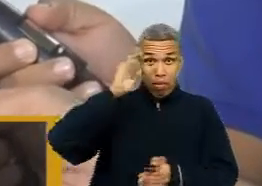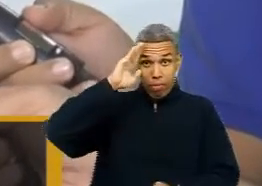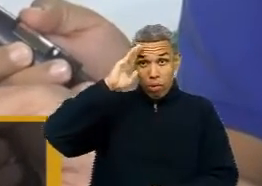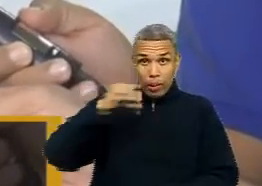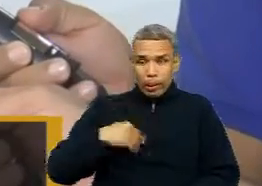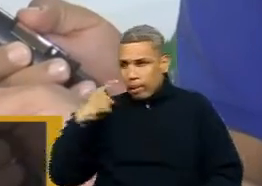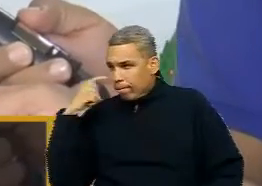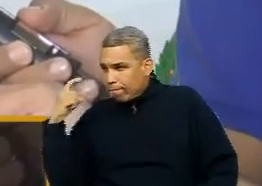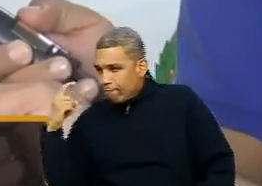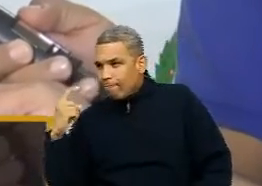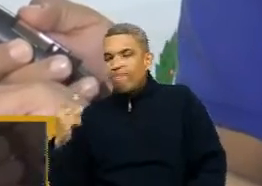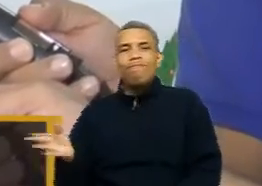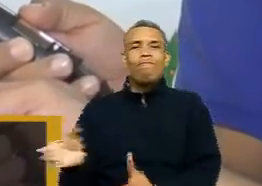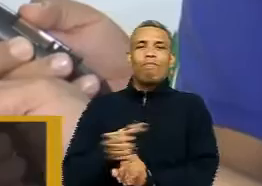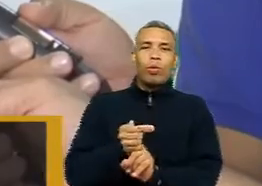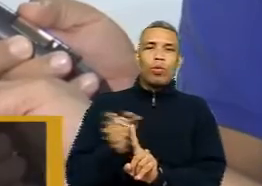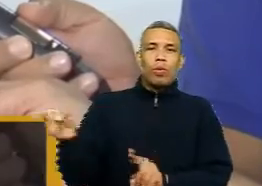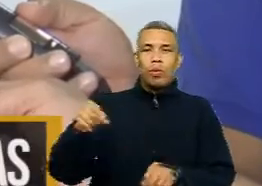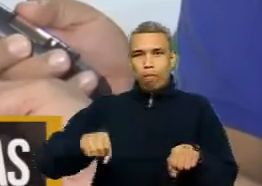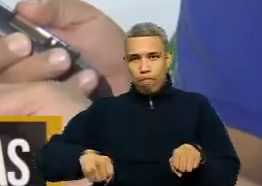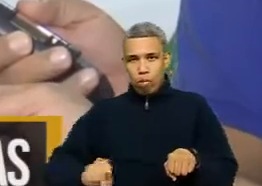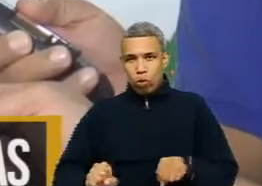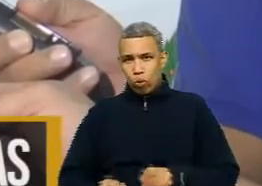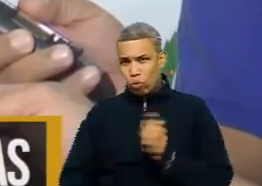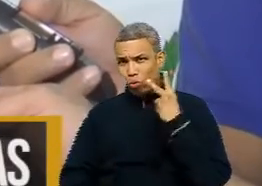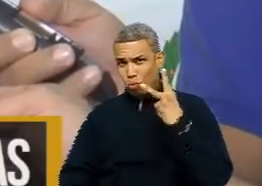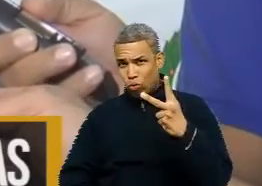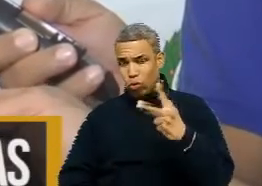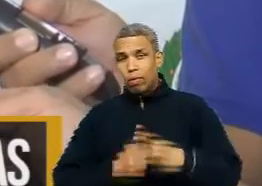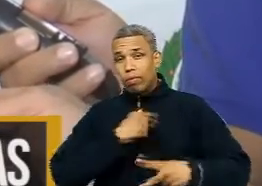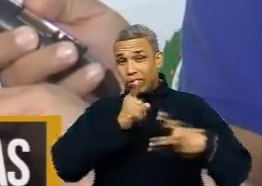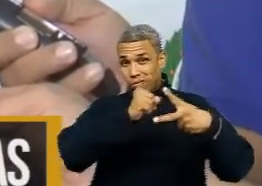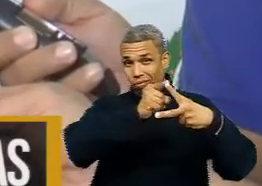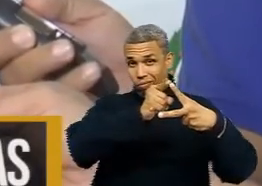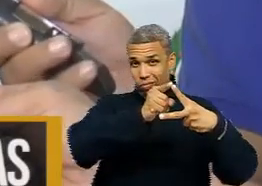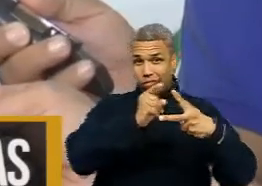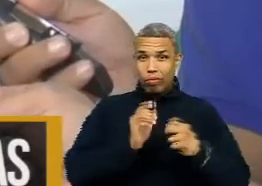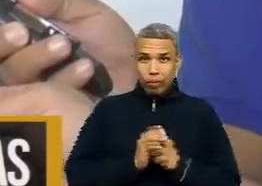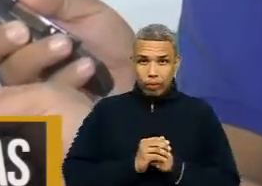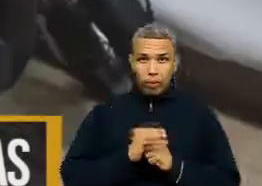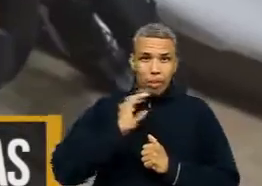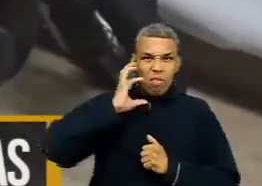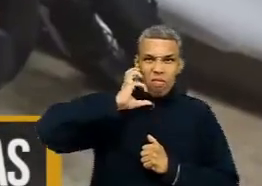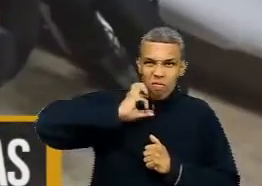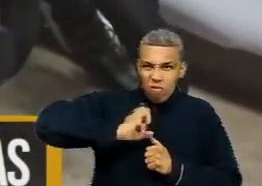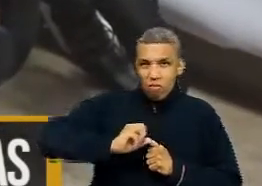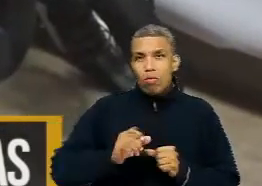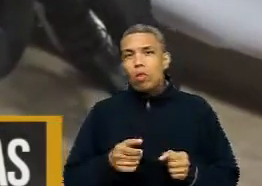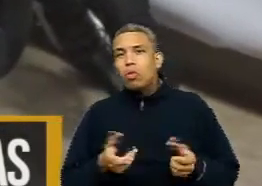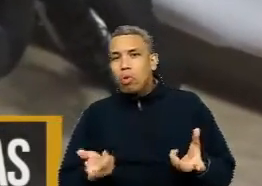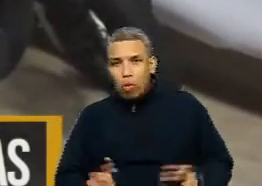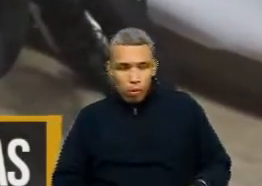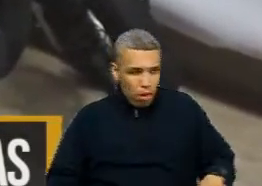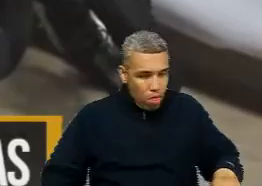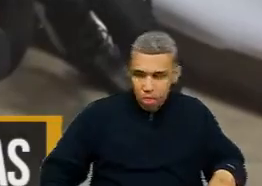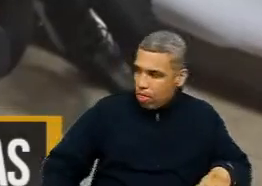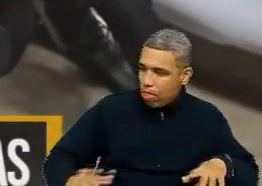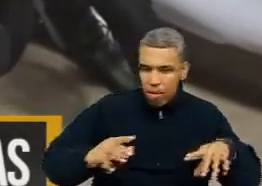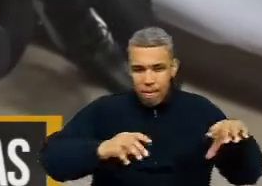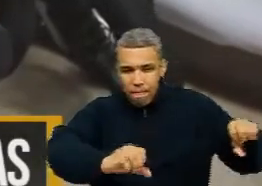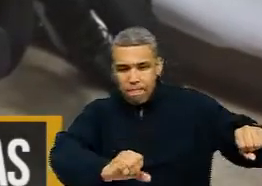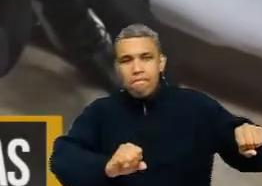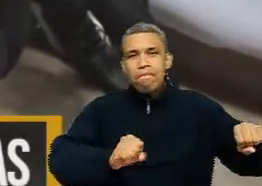la recuperación de dos motocicletas, una la cual estaba siendo hurtada mediante la modalidad de alado y otra la cual había sido hurtada el